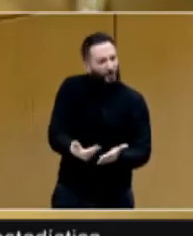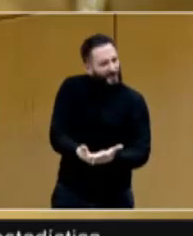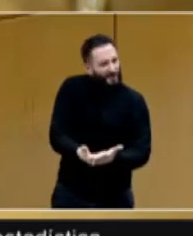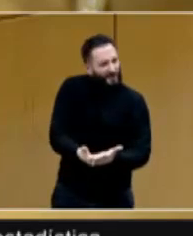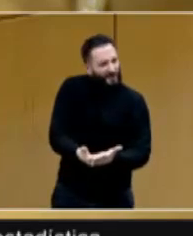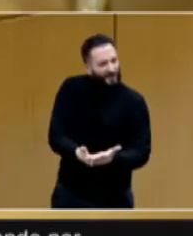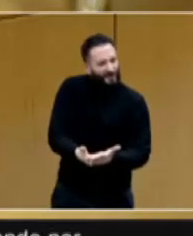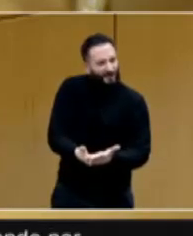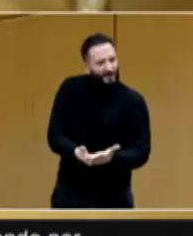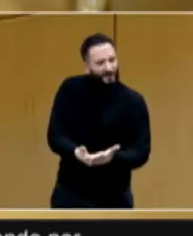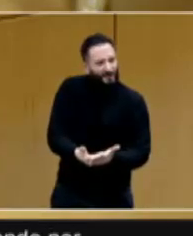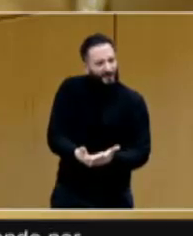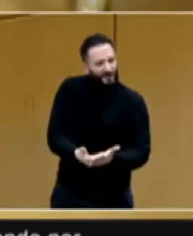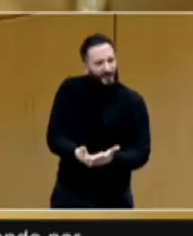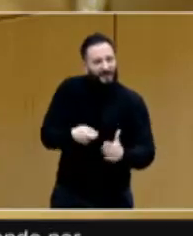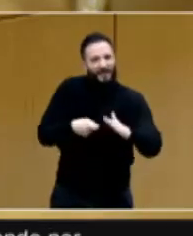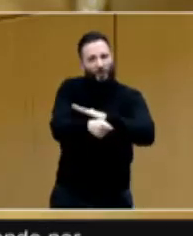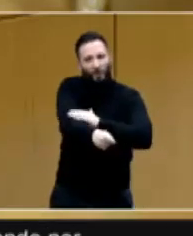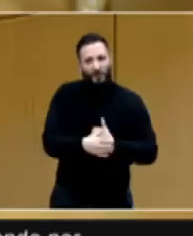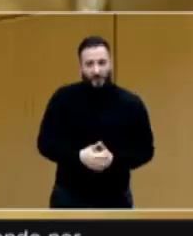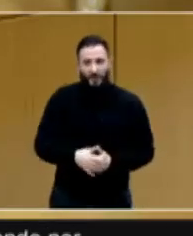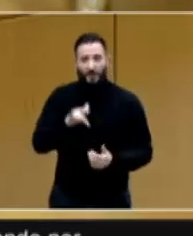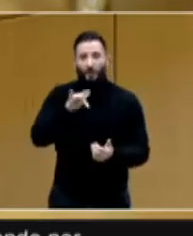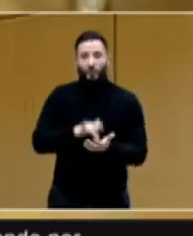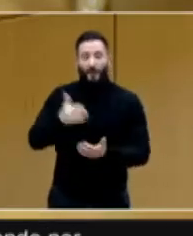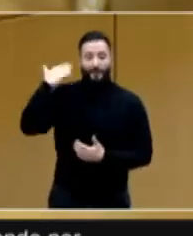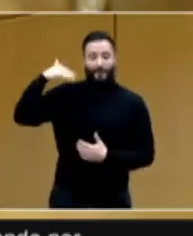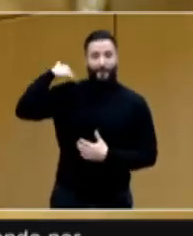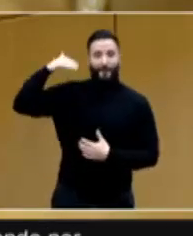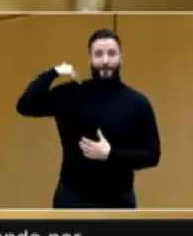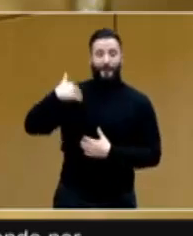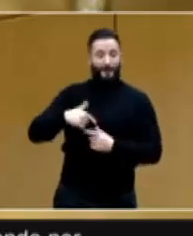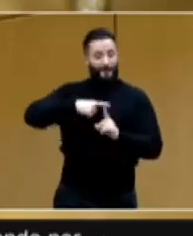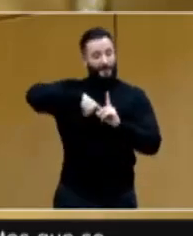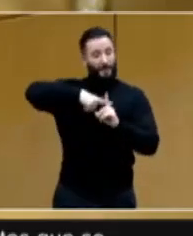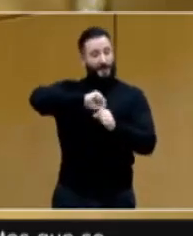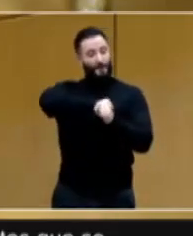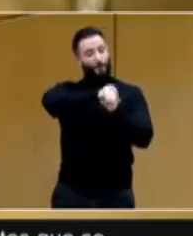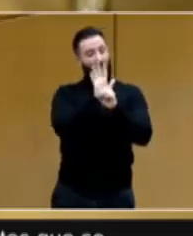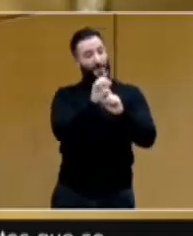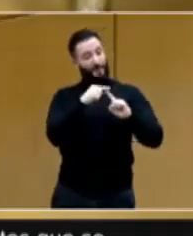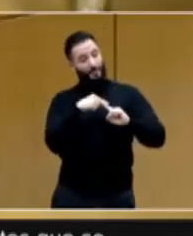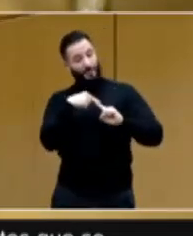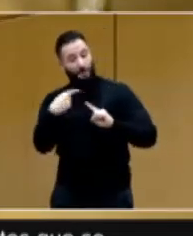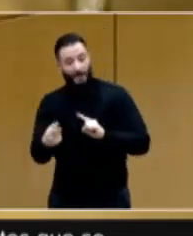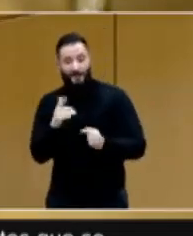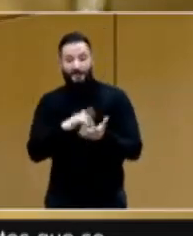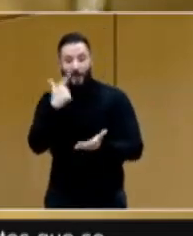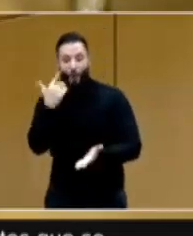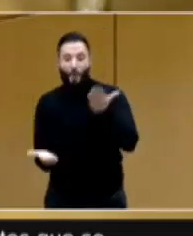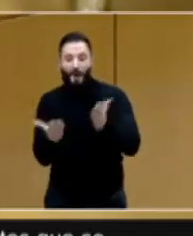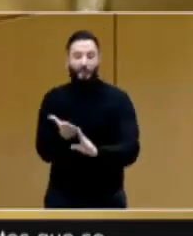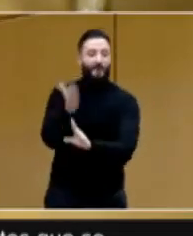como no me vale usar el año pasado porque estábamos en un nivel es todavía post pandemia si lo comparamos con el año 2019